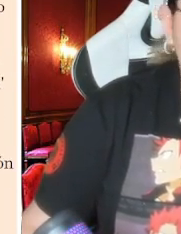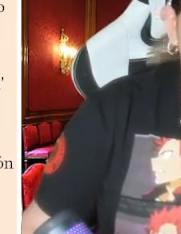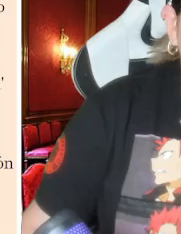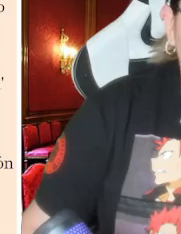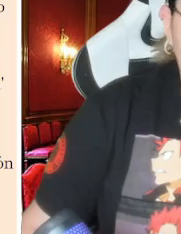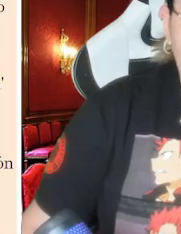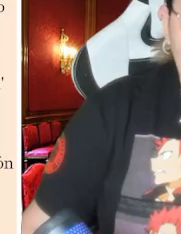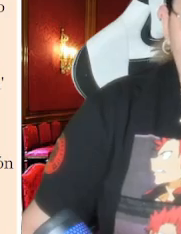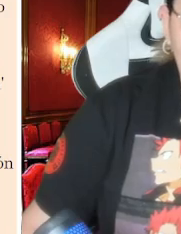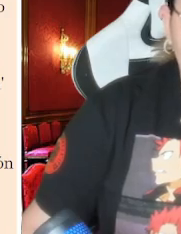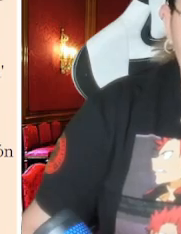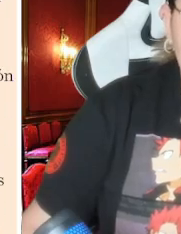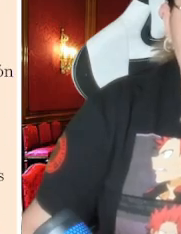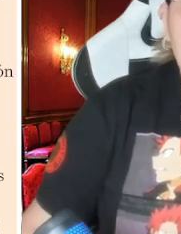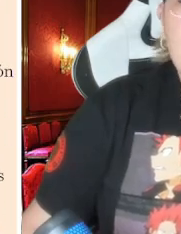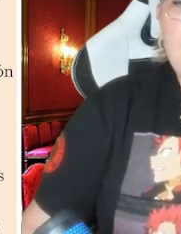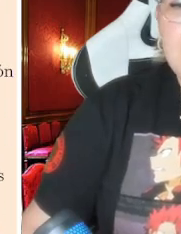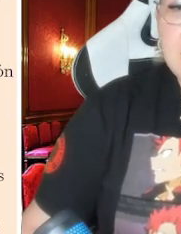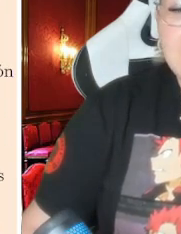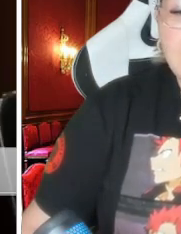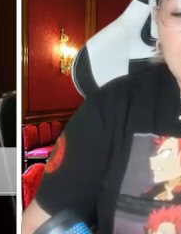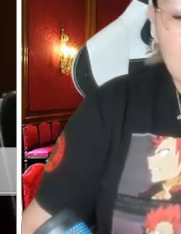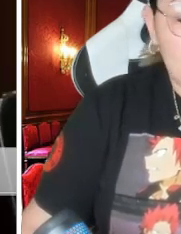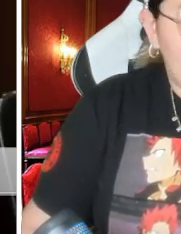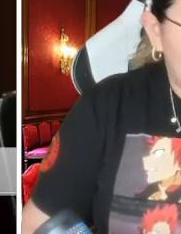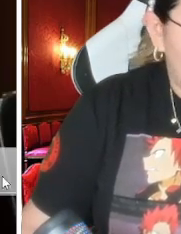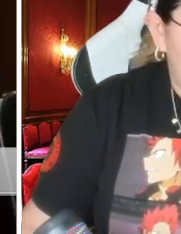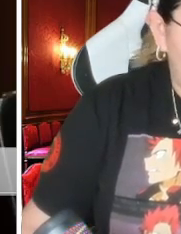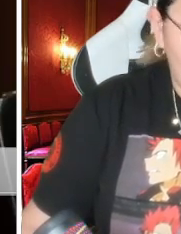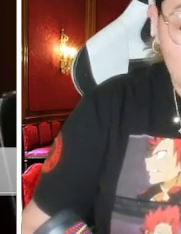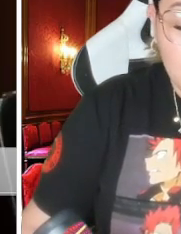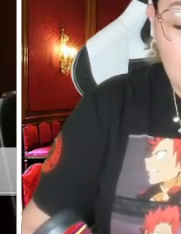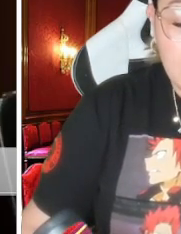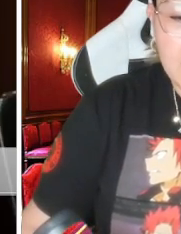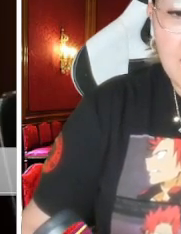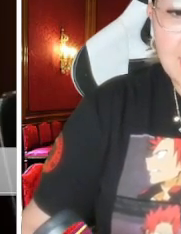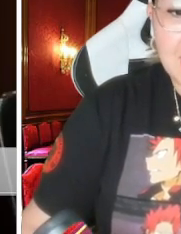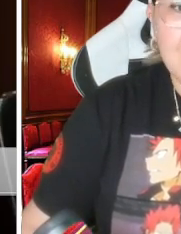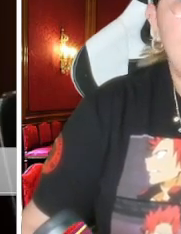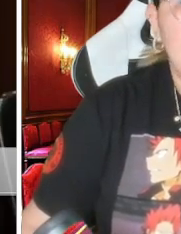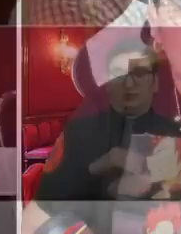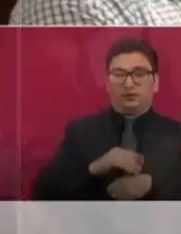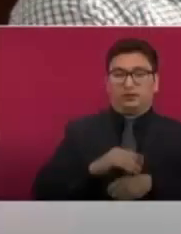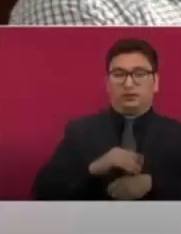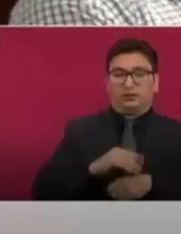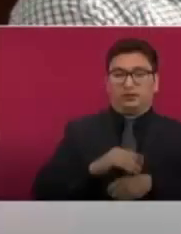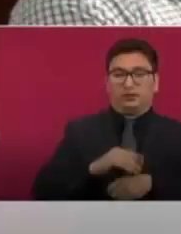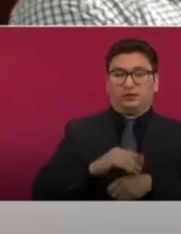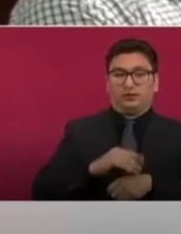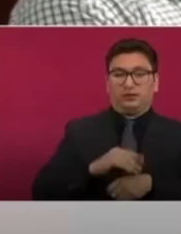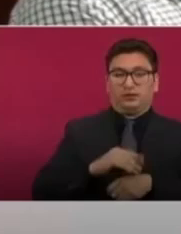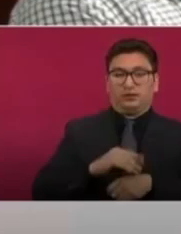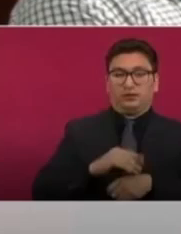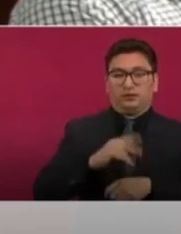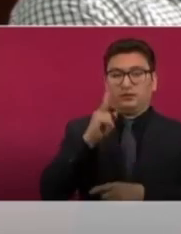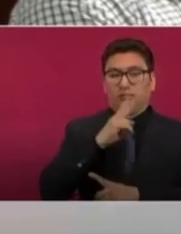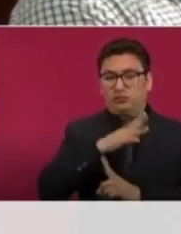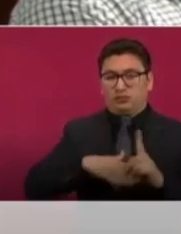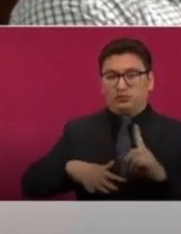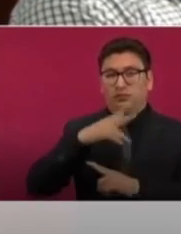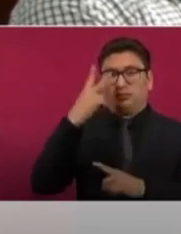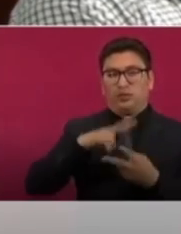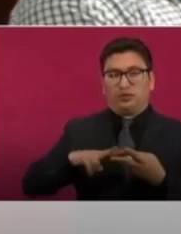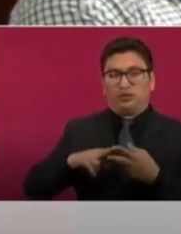digo, pues esto se acaba de dar a conocer. El presidente Andrés Manuel López Obrador fue cuestionado acerca de este tema y esto fue lo que respondió. En